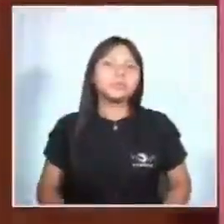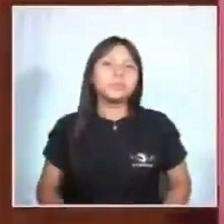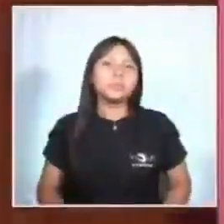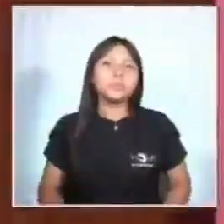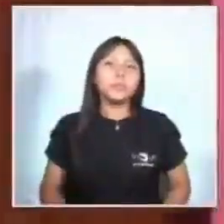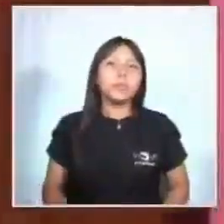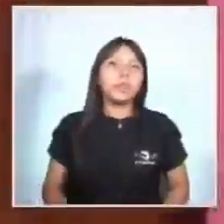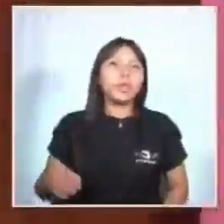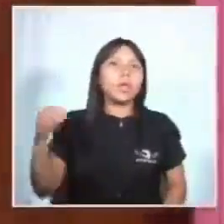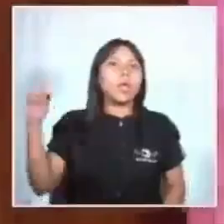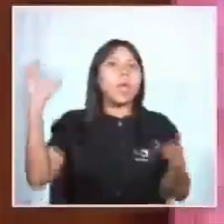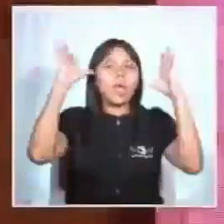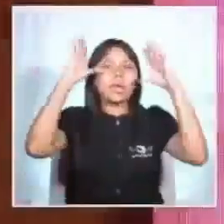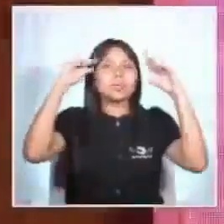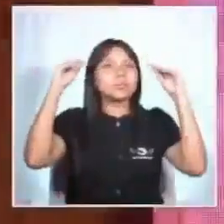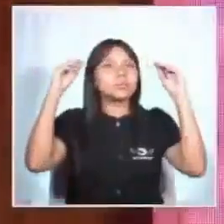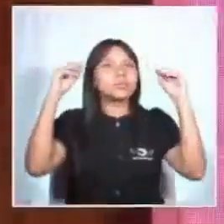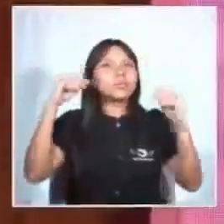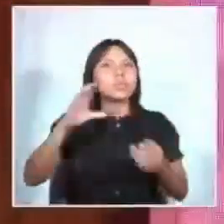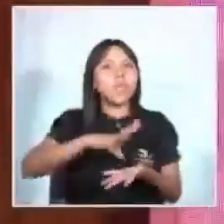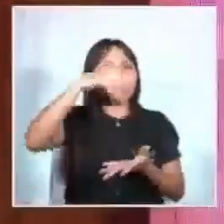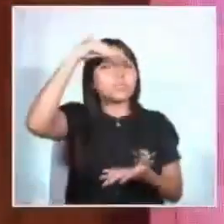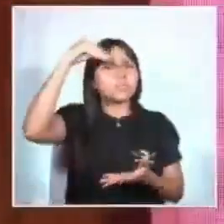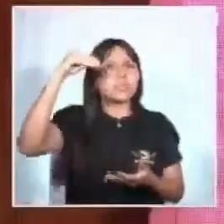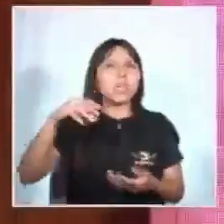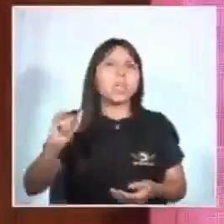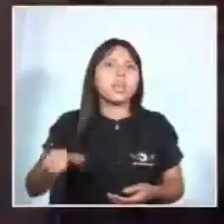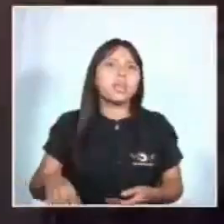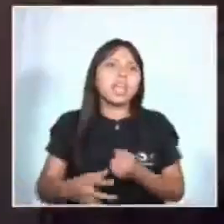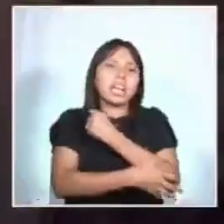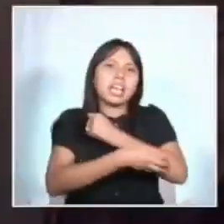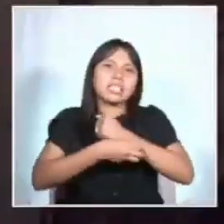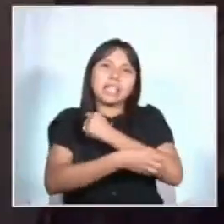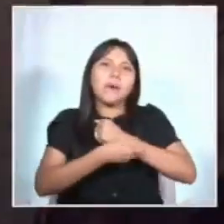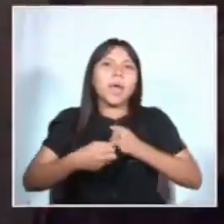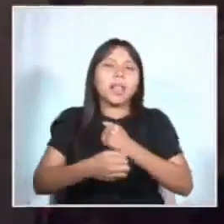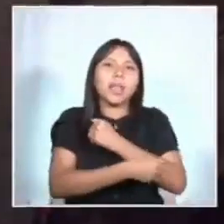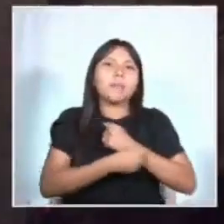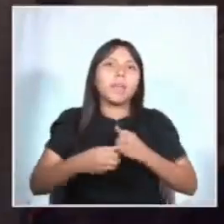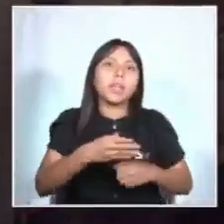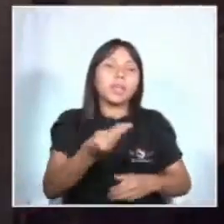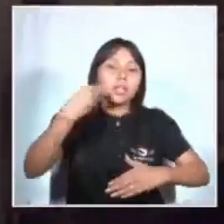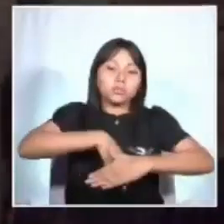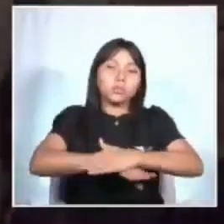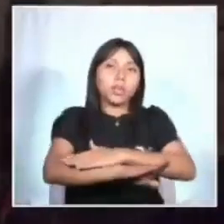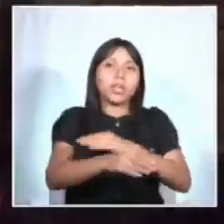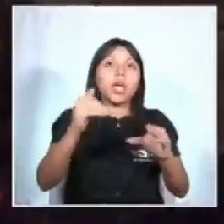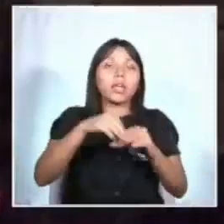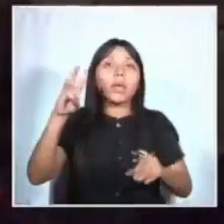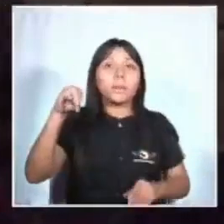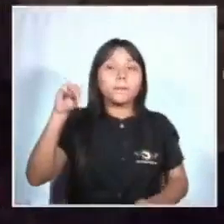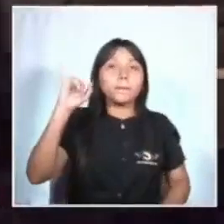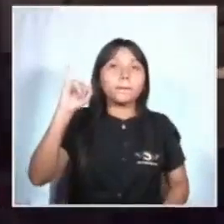Y estudié que a ella le raspaban la piel y la sumergían en mirra para que